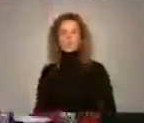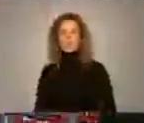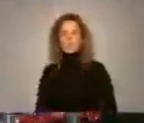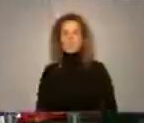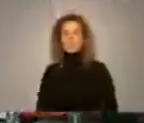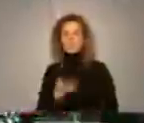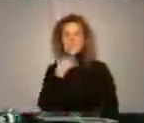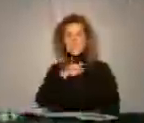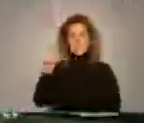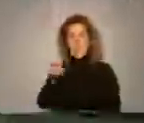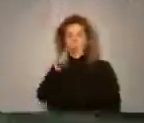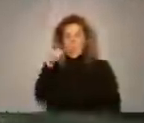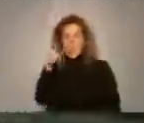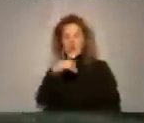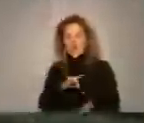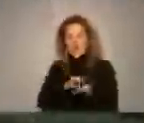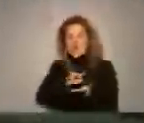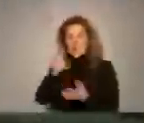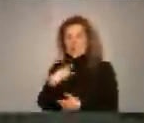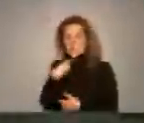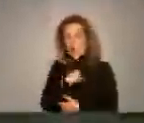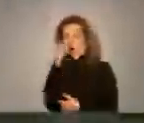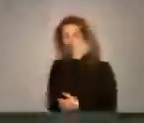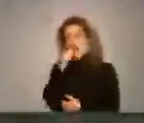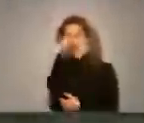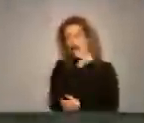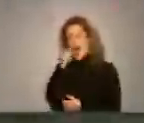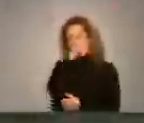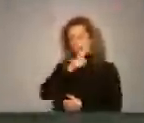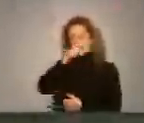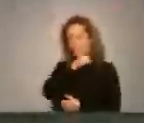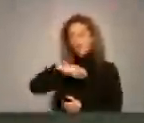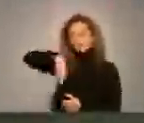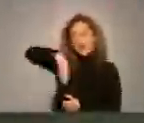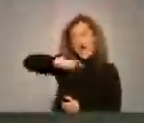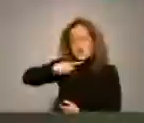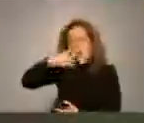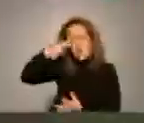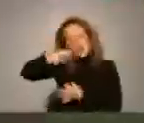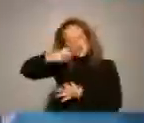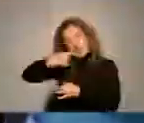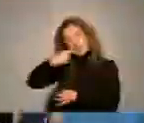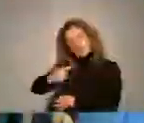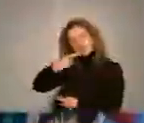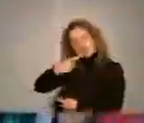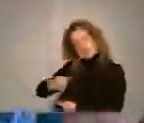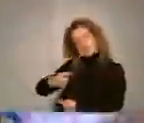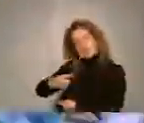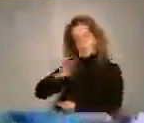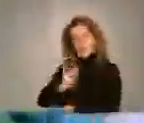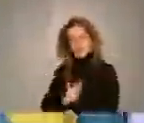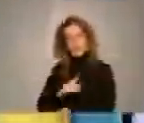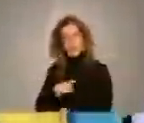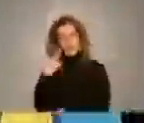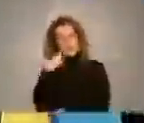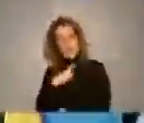Orfeón. Tengo algunas pistas más para cantarte, los mayas tenían razón. Si hasta Pepe